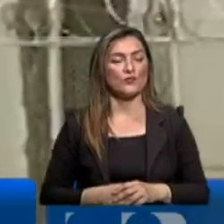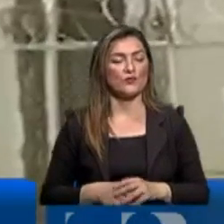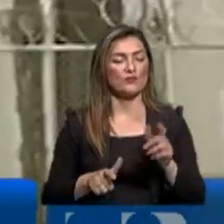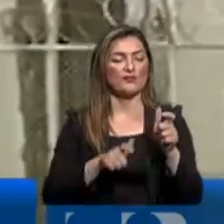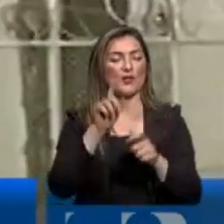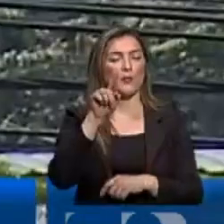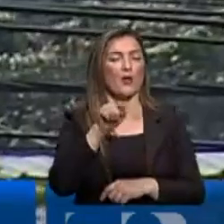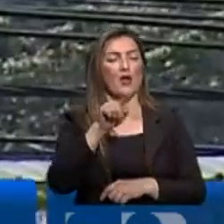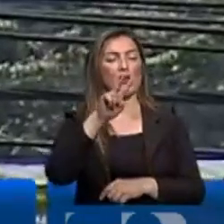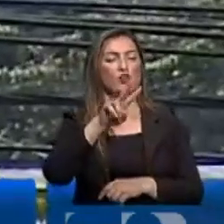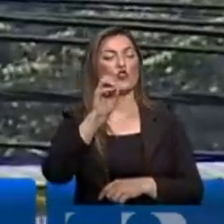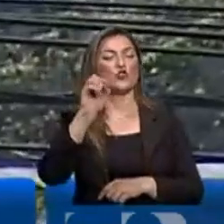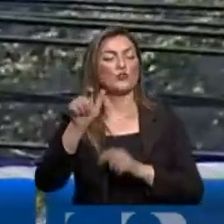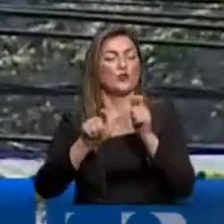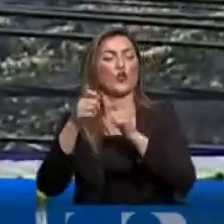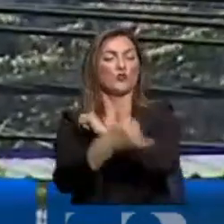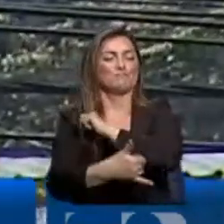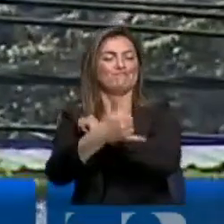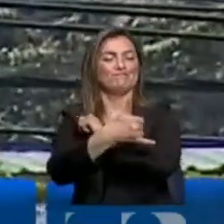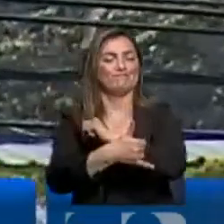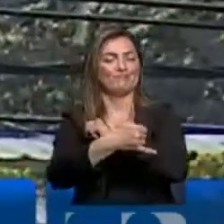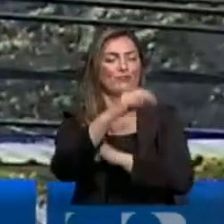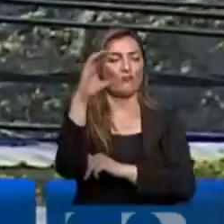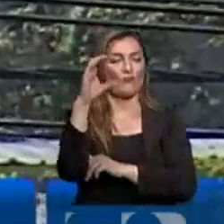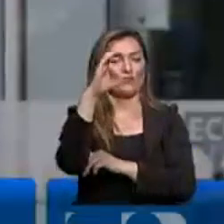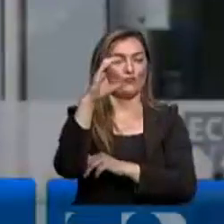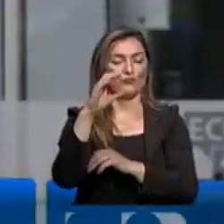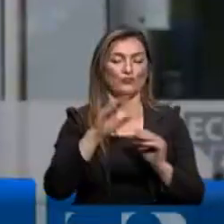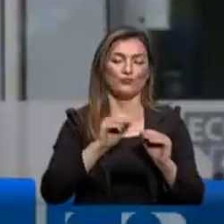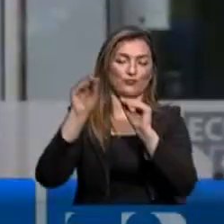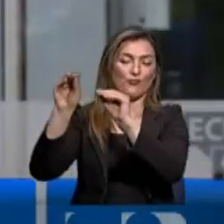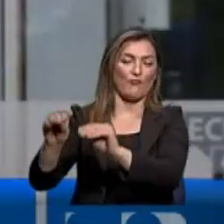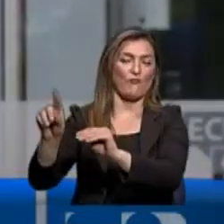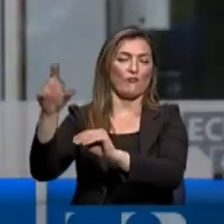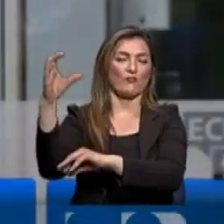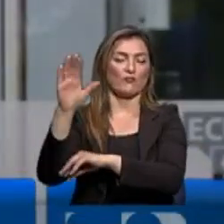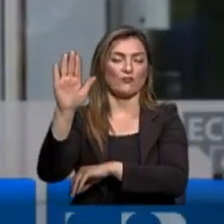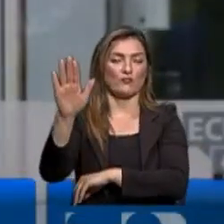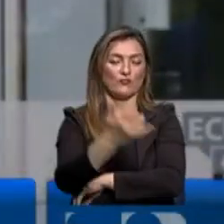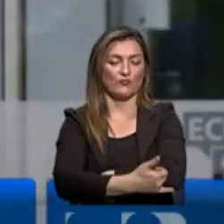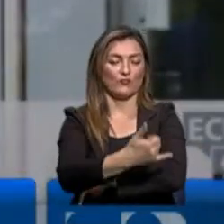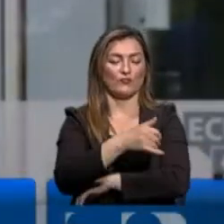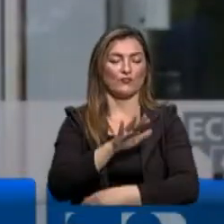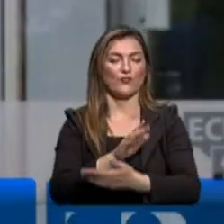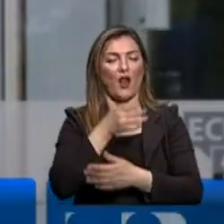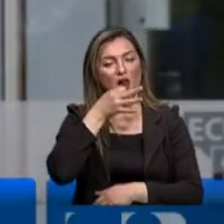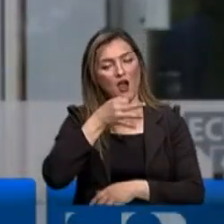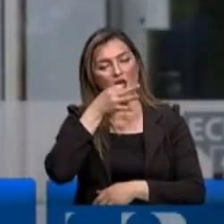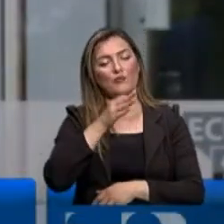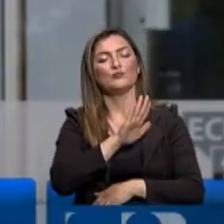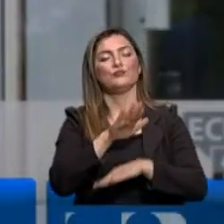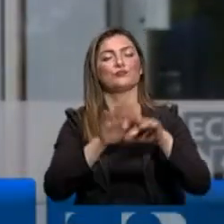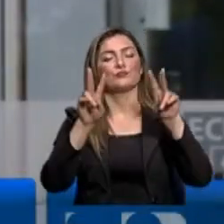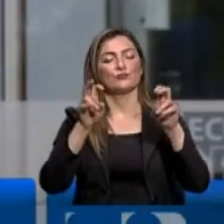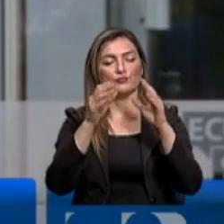al menos 1.200 extranjeros, empezando por colombianos. Escuchemos las declaraciones al respecto y también lo que señaló sobre